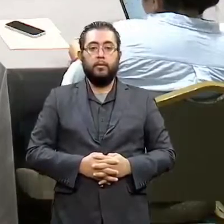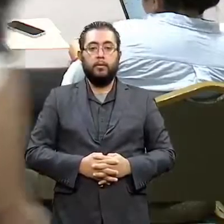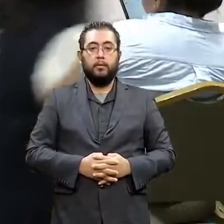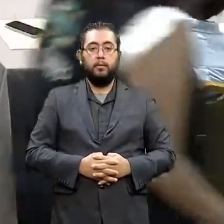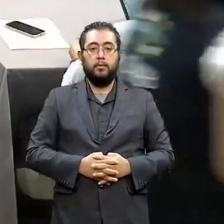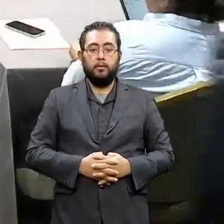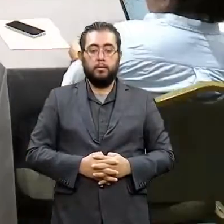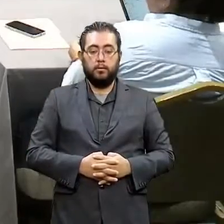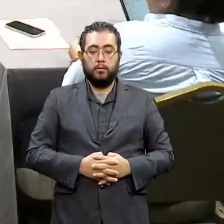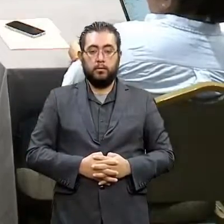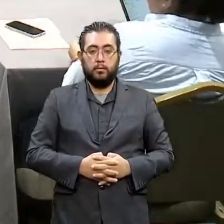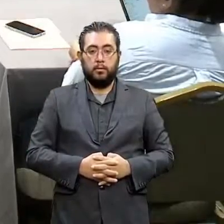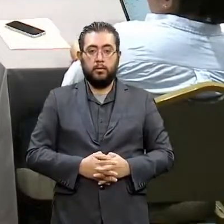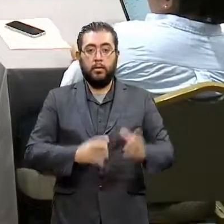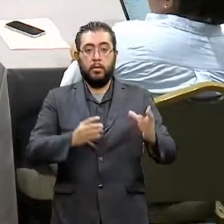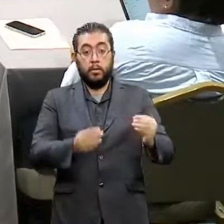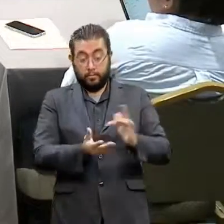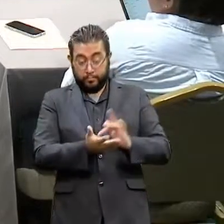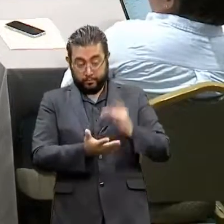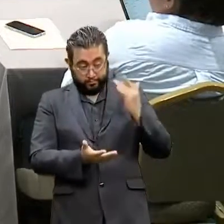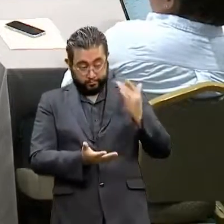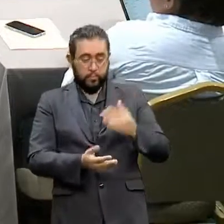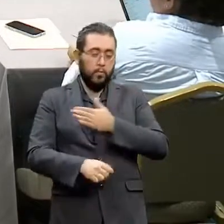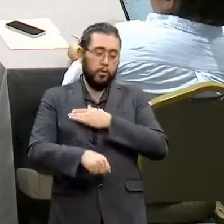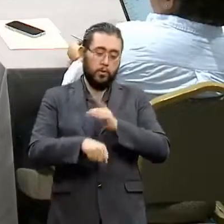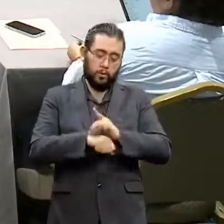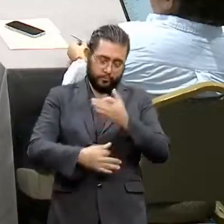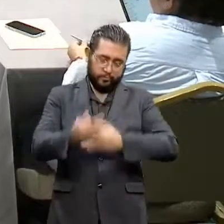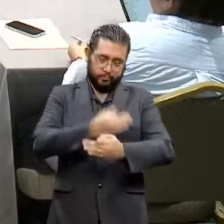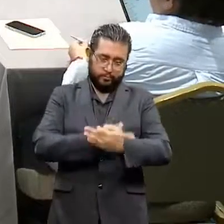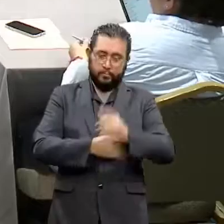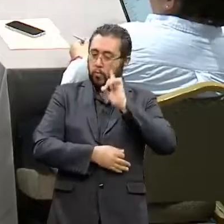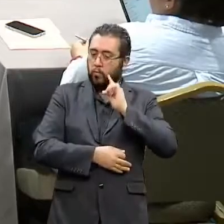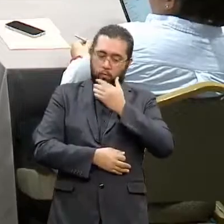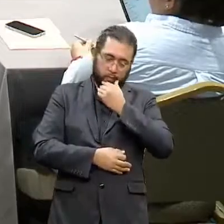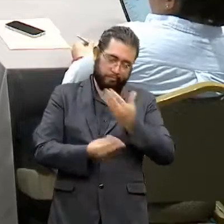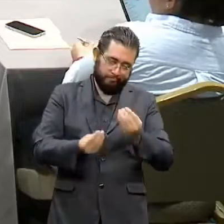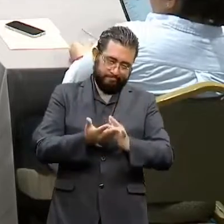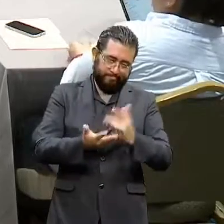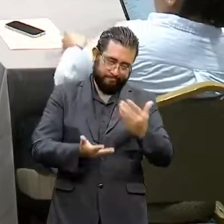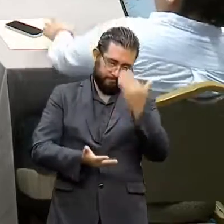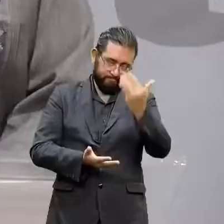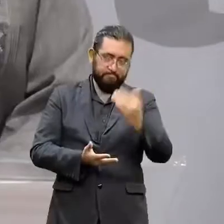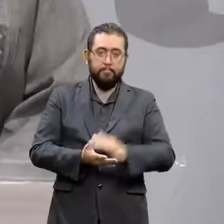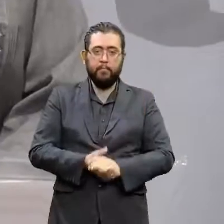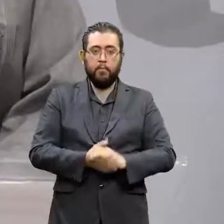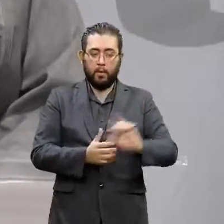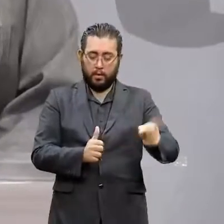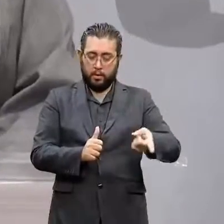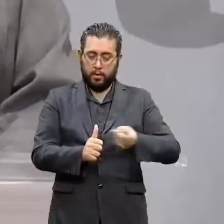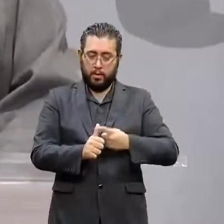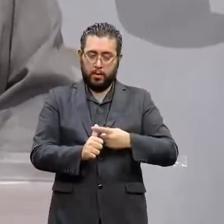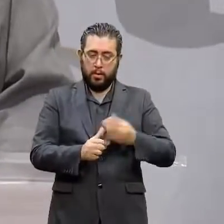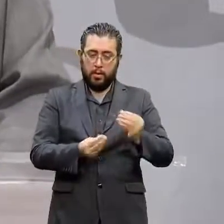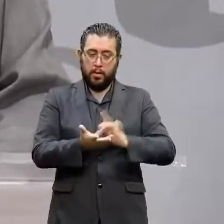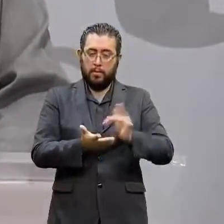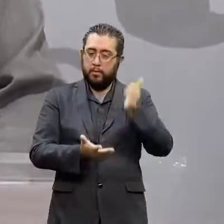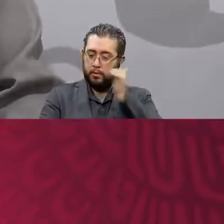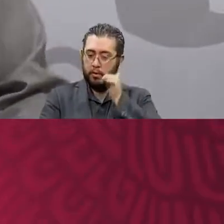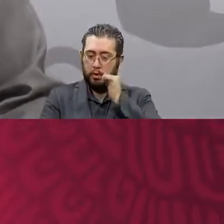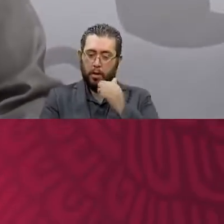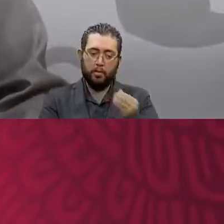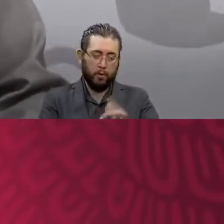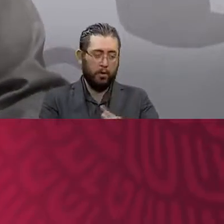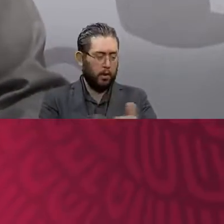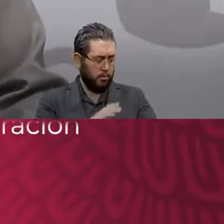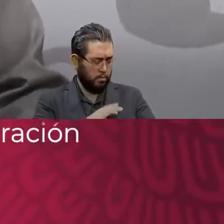pues muchas gracias Muy buenos días tengan todas y todos ustedes en primer lugar agradecer como siempre La hospitalidad del